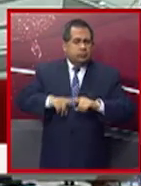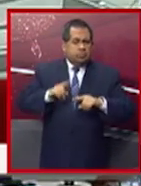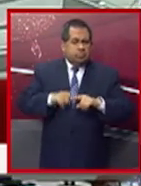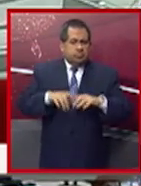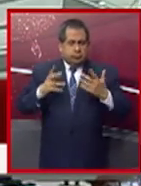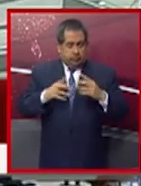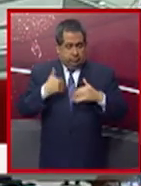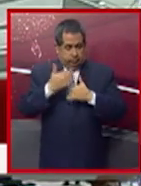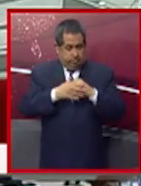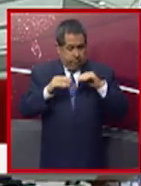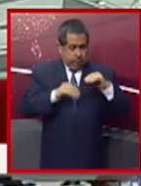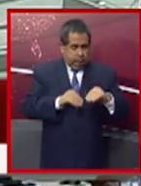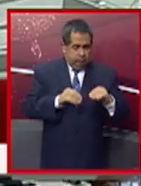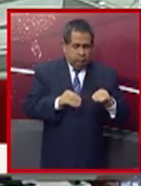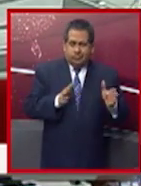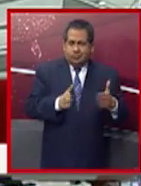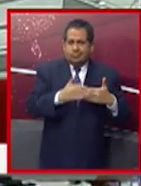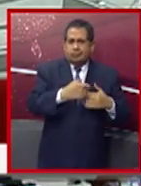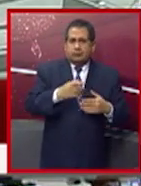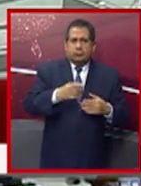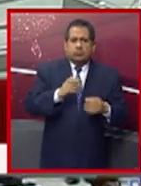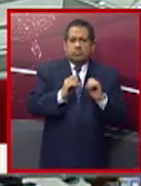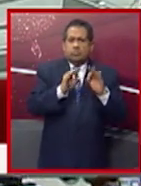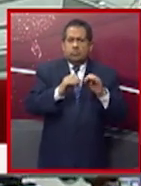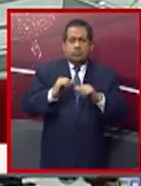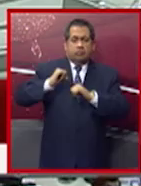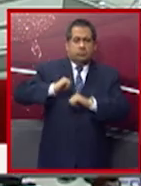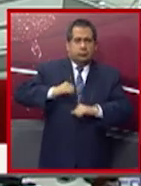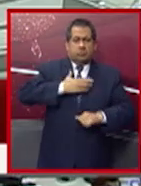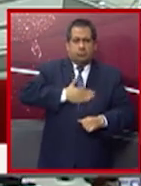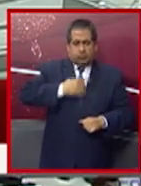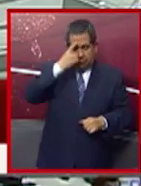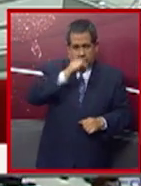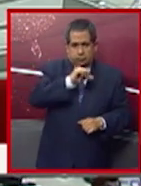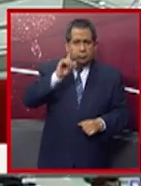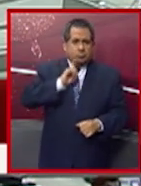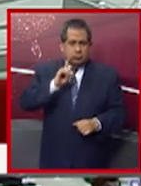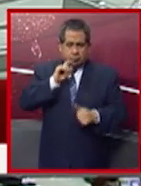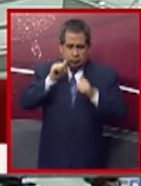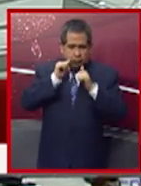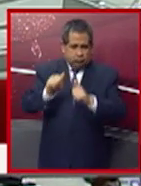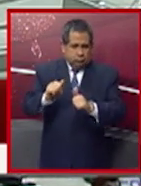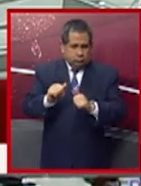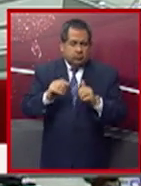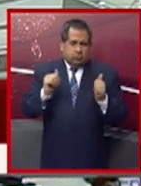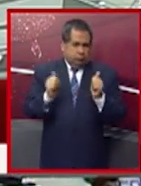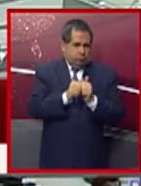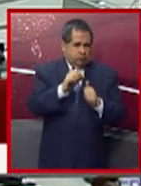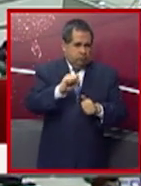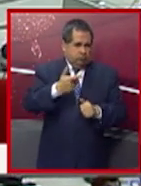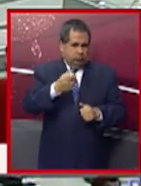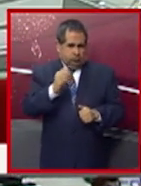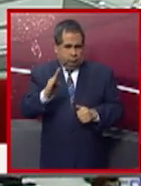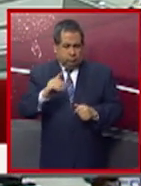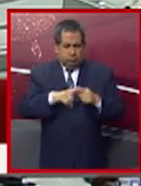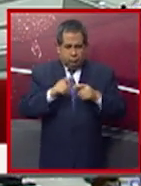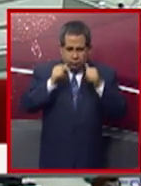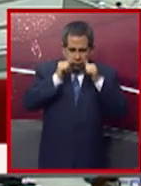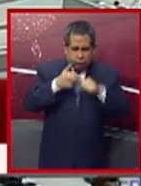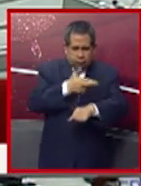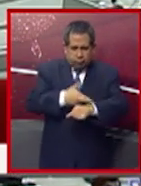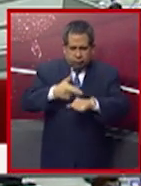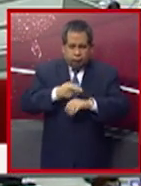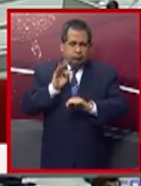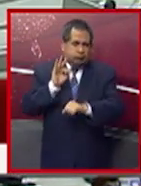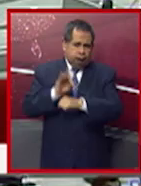crear centros de justicia para la mujer. Esto como órganos de la Secretaría de Gobernación encargados de diseñar y ejecutar políticas orientadas a la prevención